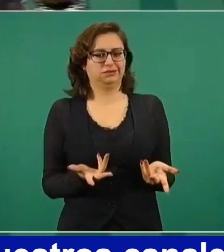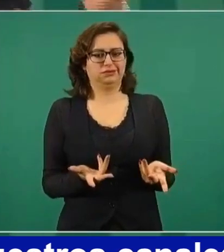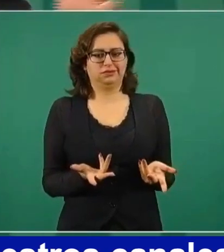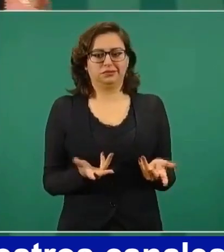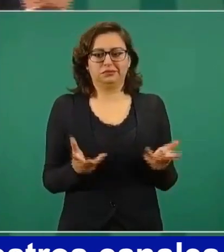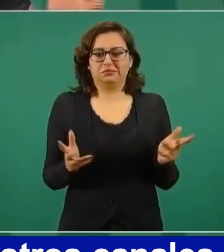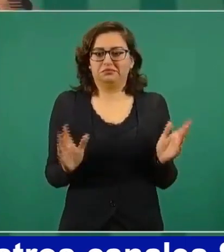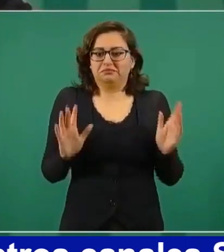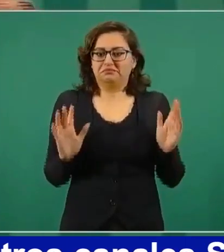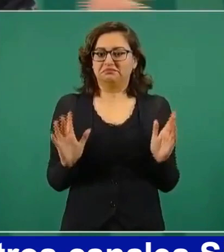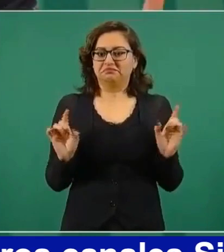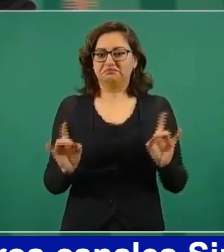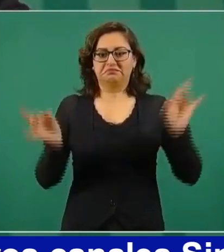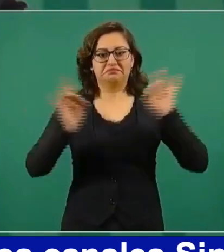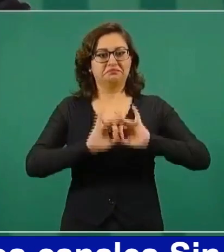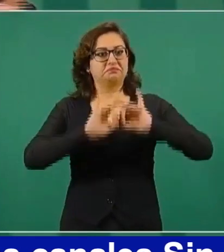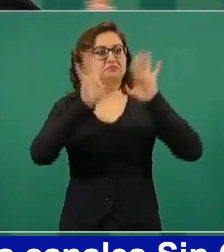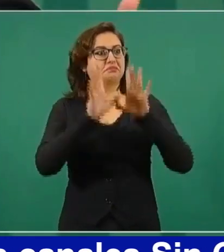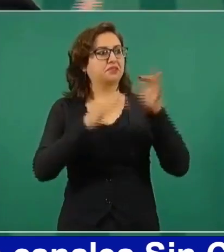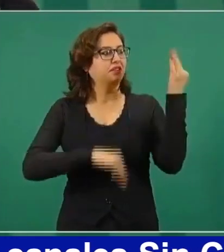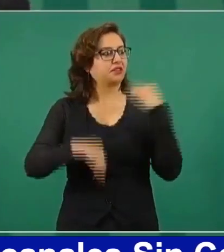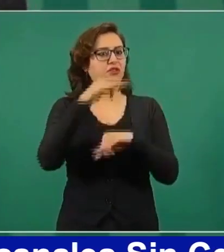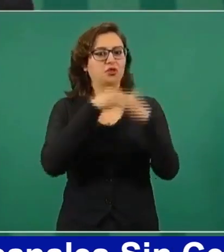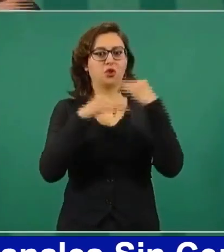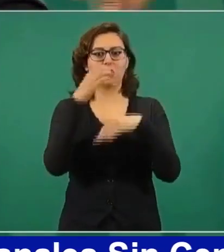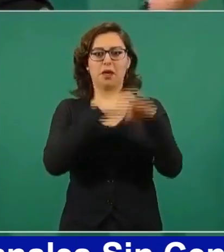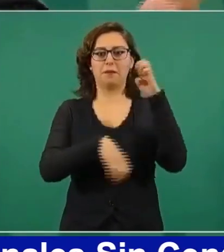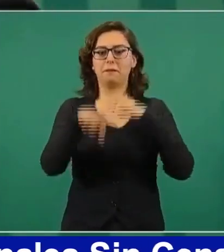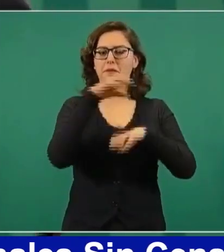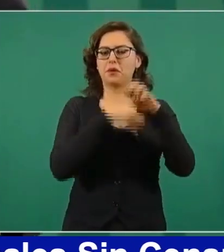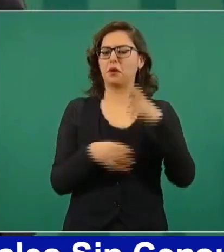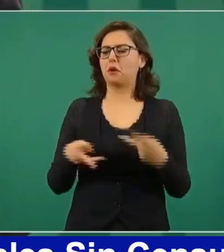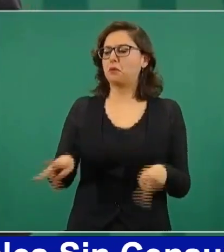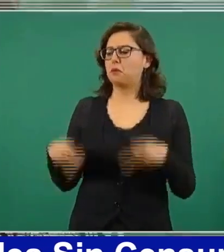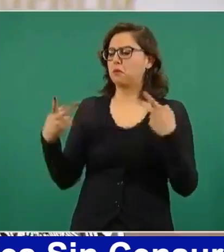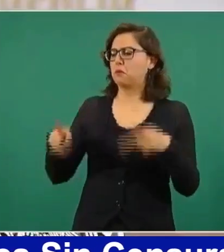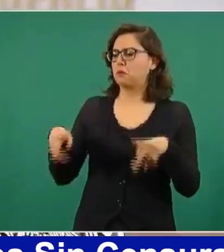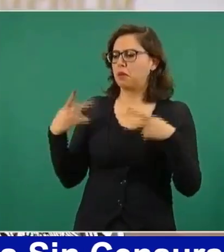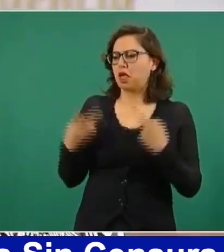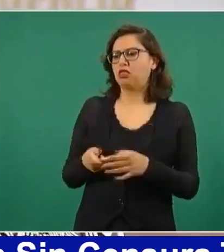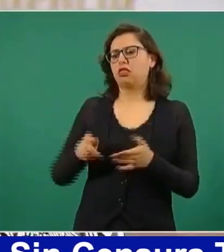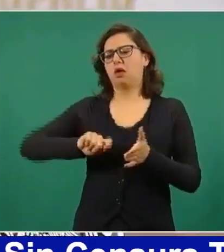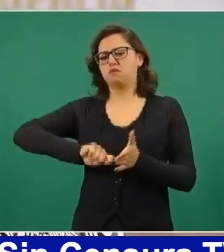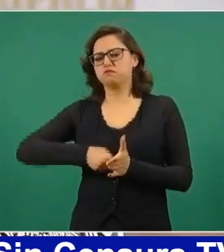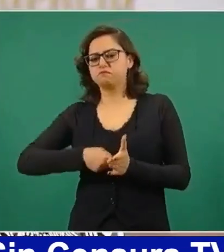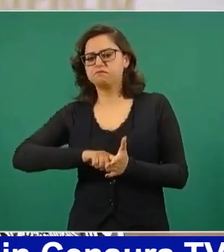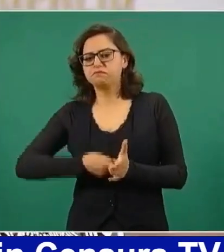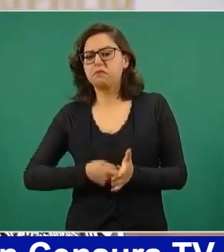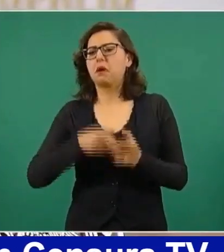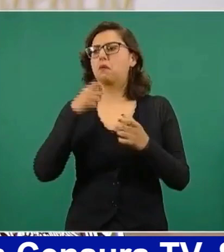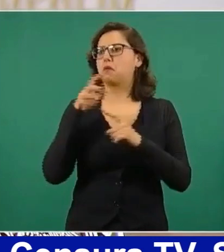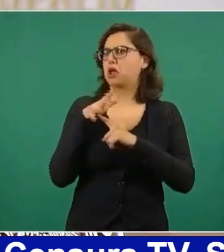Todos eran empresarios para vender desde un tornillo hasta un helicóptero.